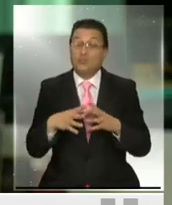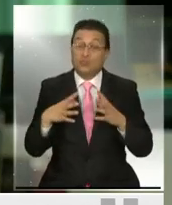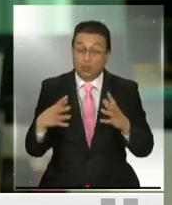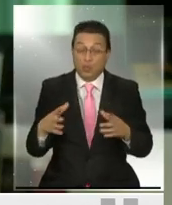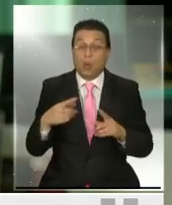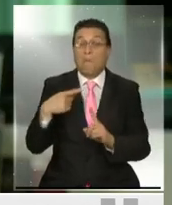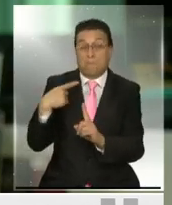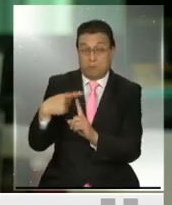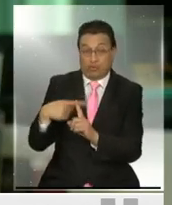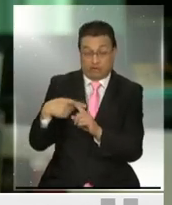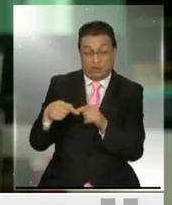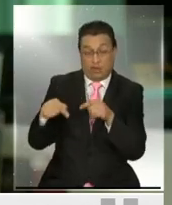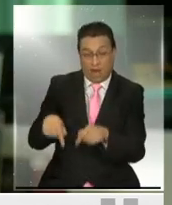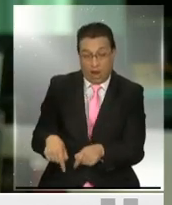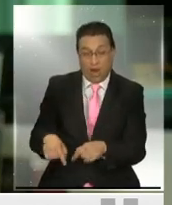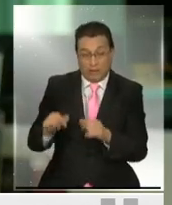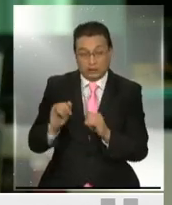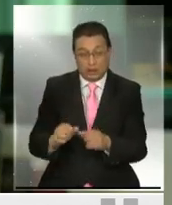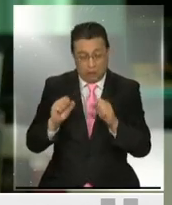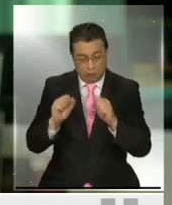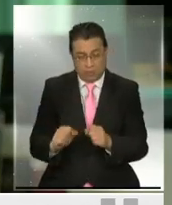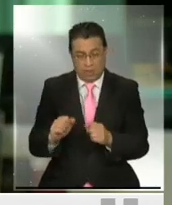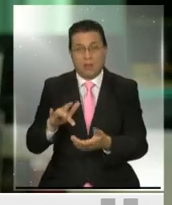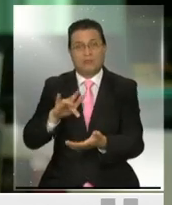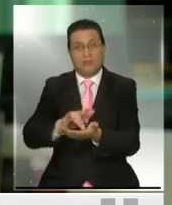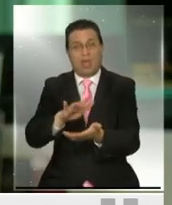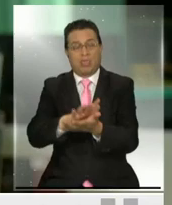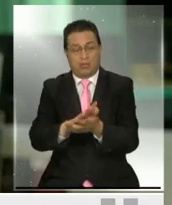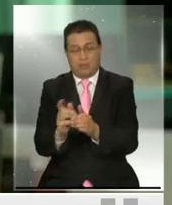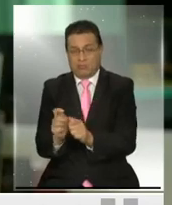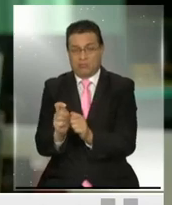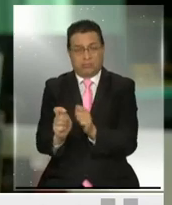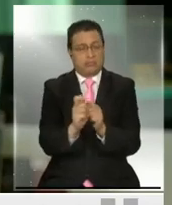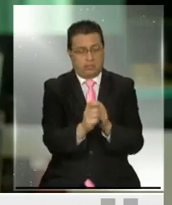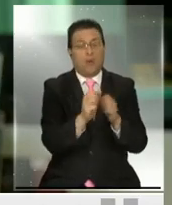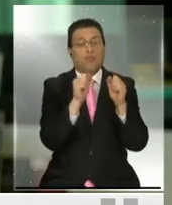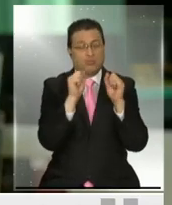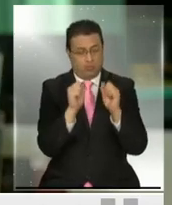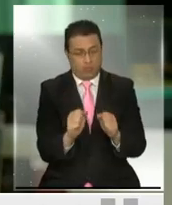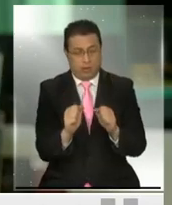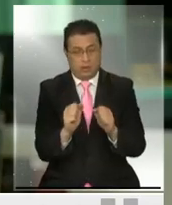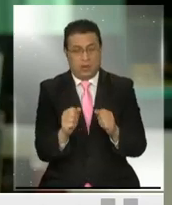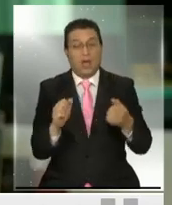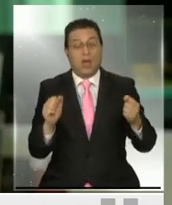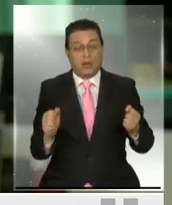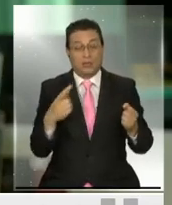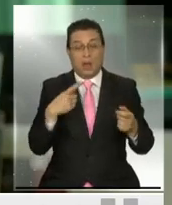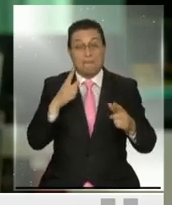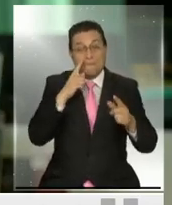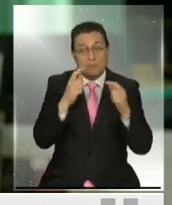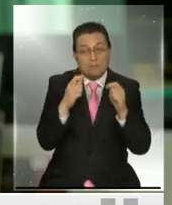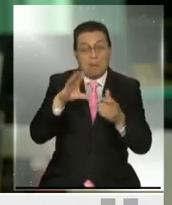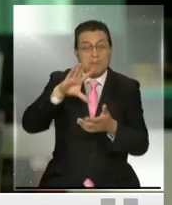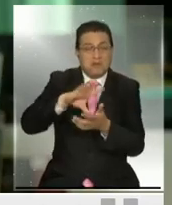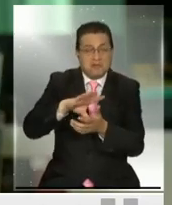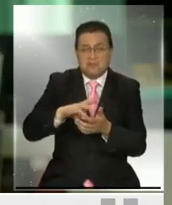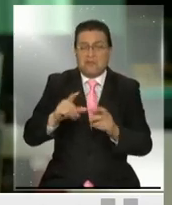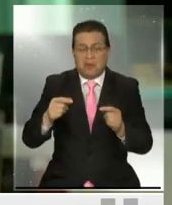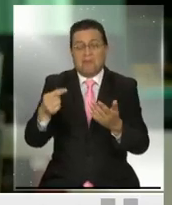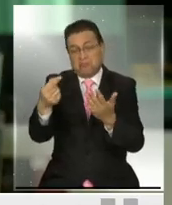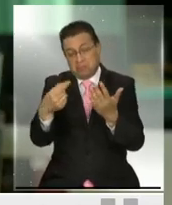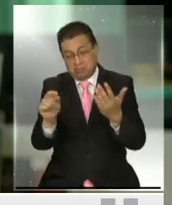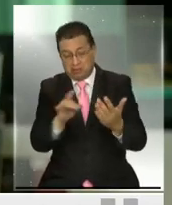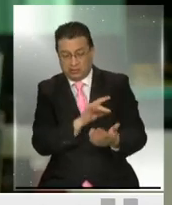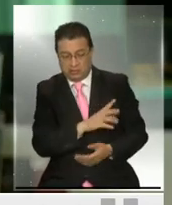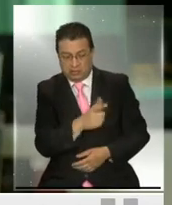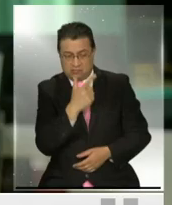positiva de poder endeudarnos en forma bastante importante con un impacto muy menor en lo que se llama el riesgo-país o la calificación de